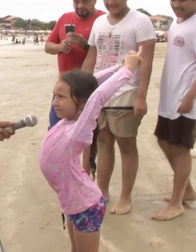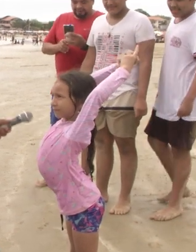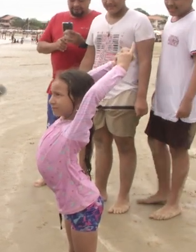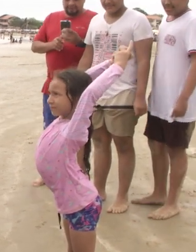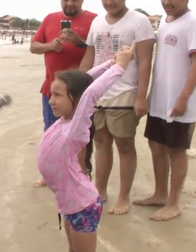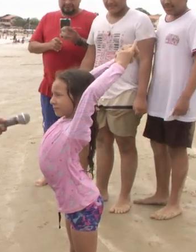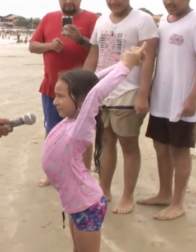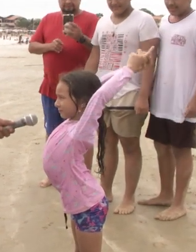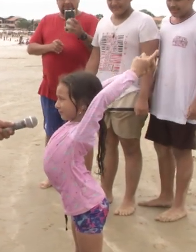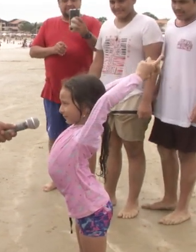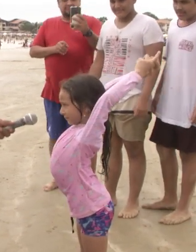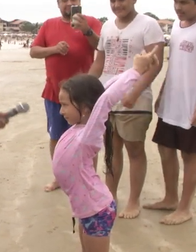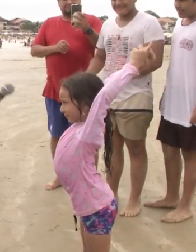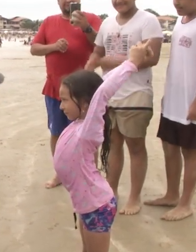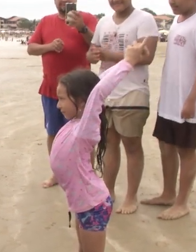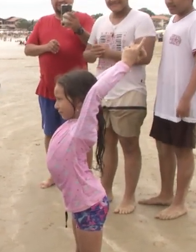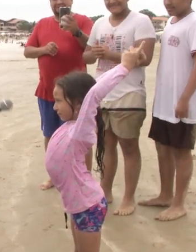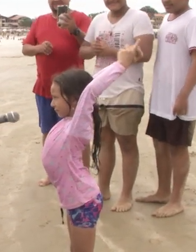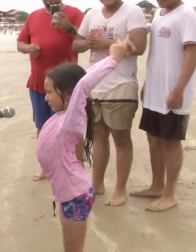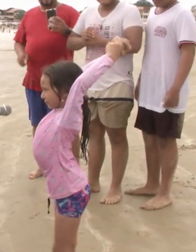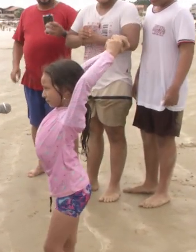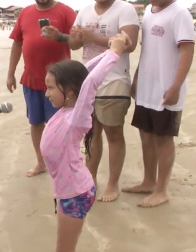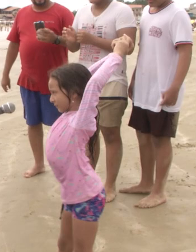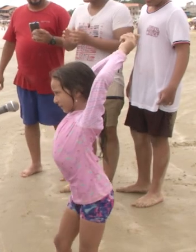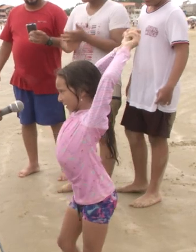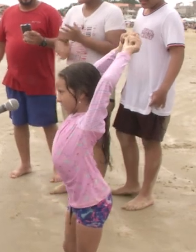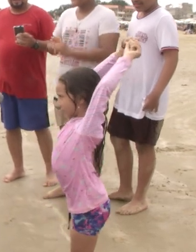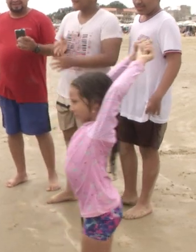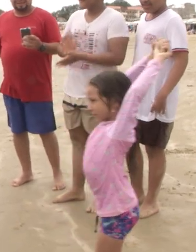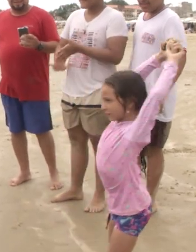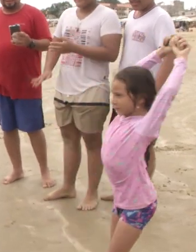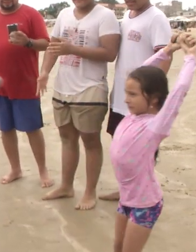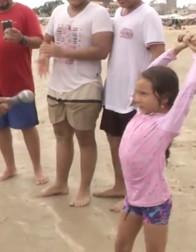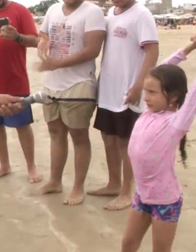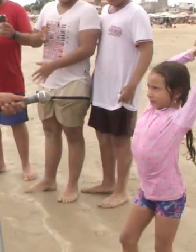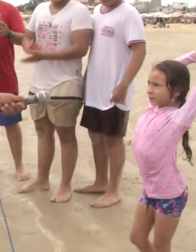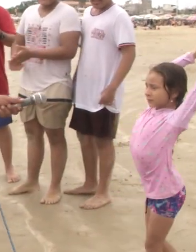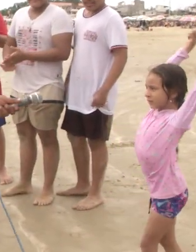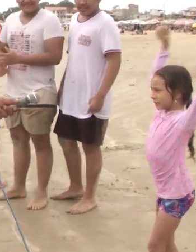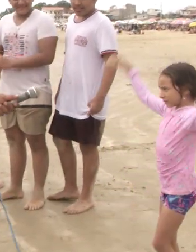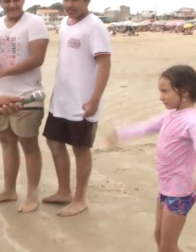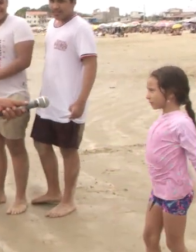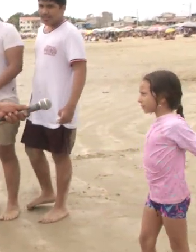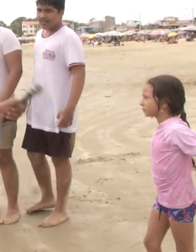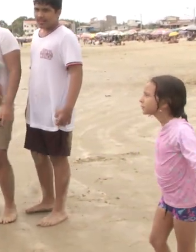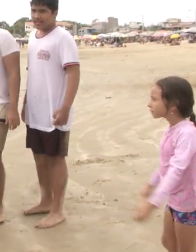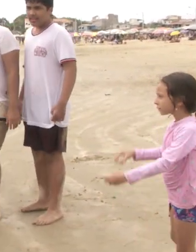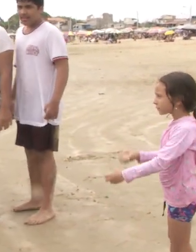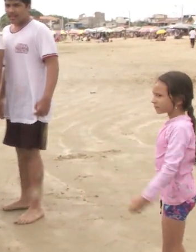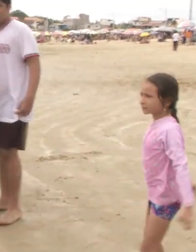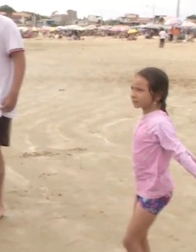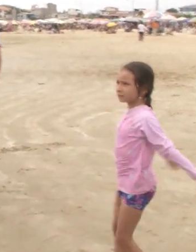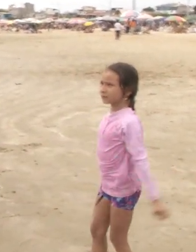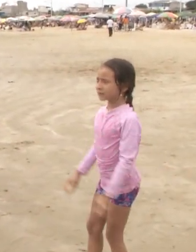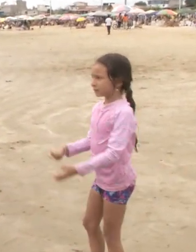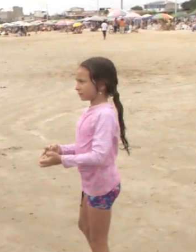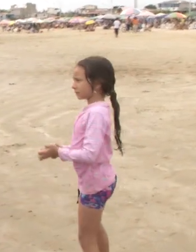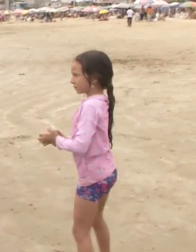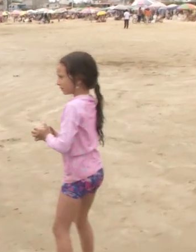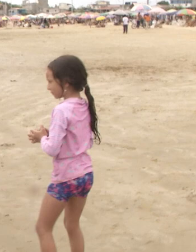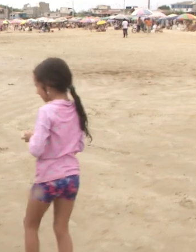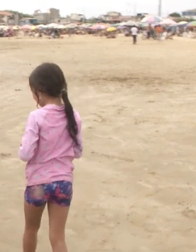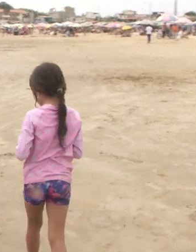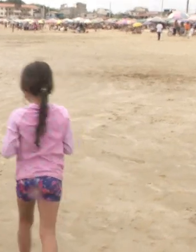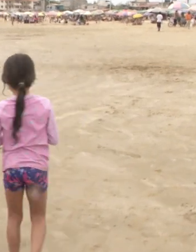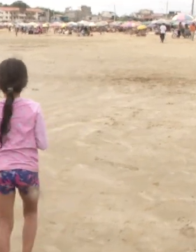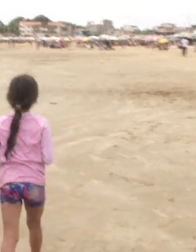Ajá. De verdad. Bueno, si tú me llevas, yo voy. Ya. A ver, estamos con Bianca, ¿verdad? Sí. A ver, Bianca me va a llevar donde la abuelita. Oye, ¿seguro que la